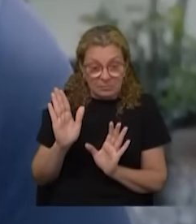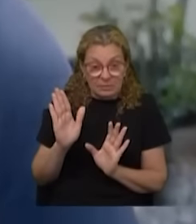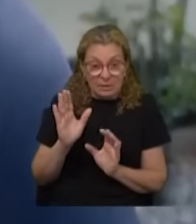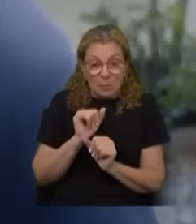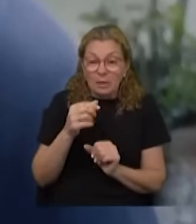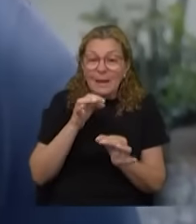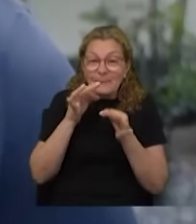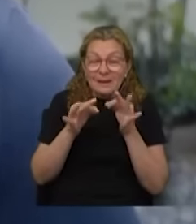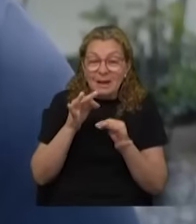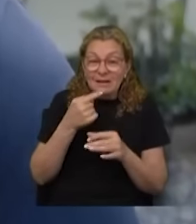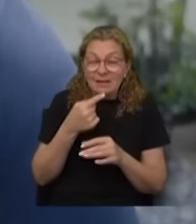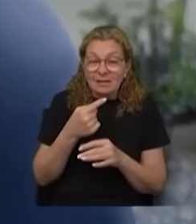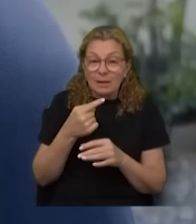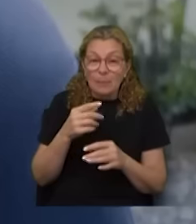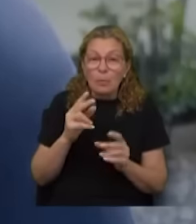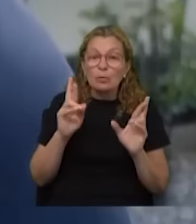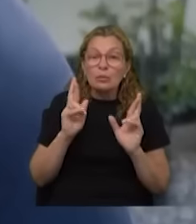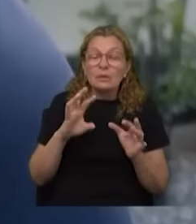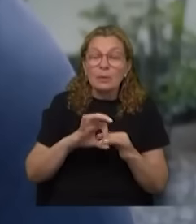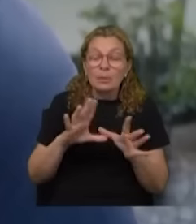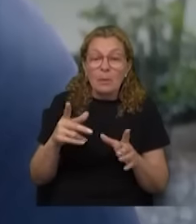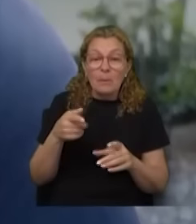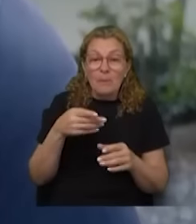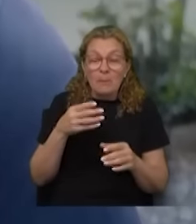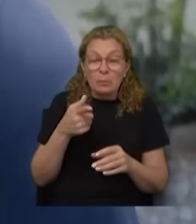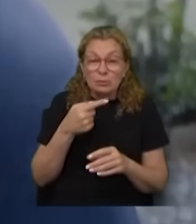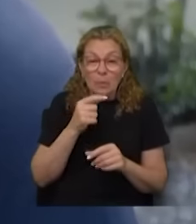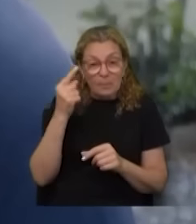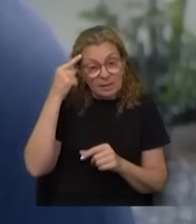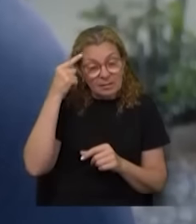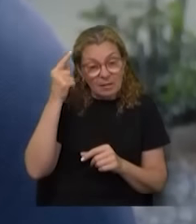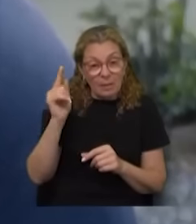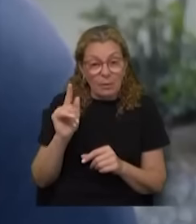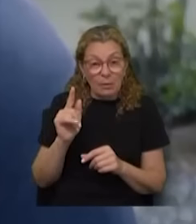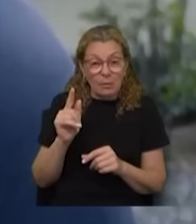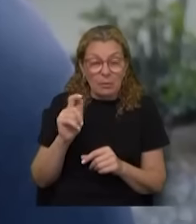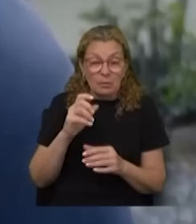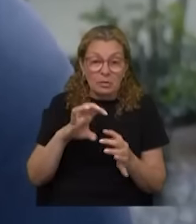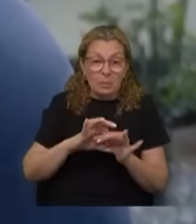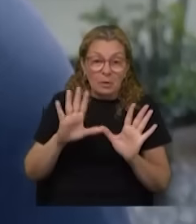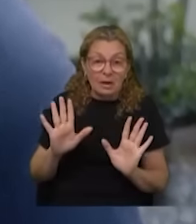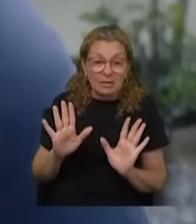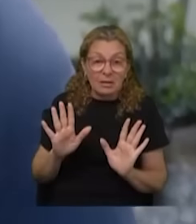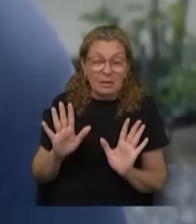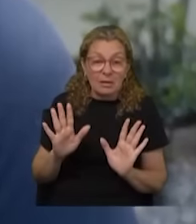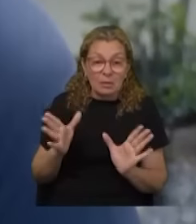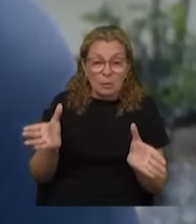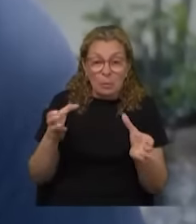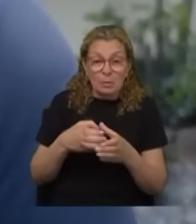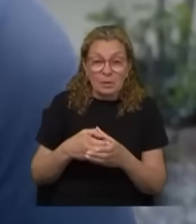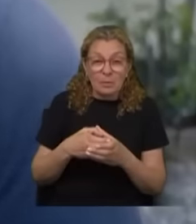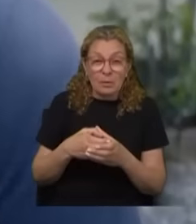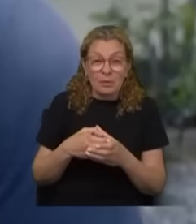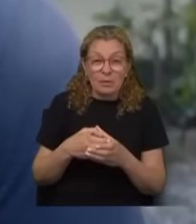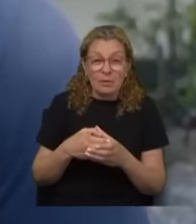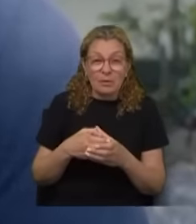expresar y por suerte estamos en democracia nosotros lo que pensamos es eso es que estamos ejerciendo nuestros derechos democráticos y y nos reunimos y nos